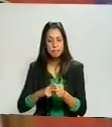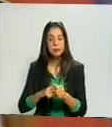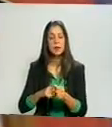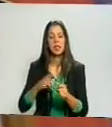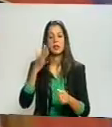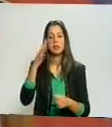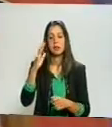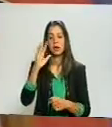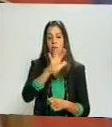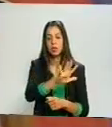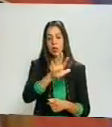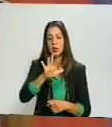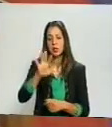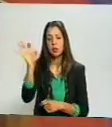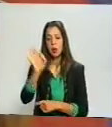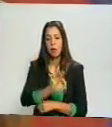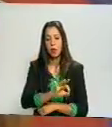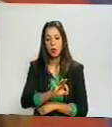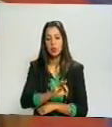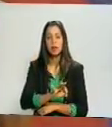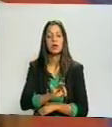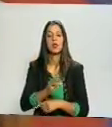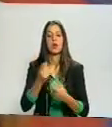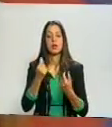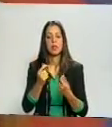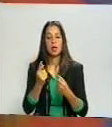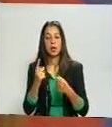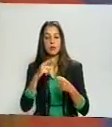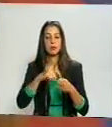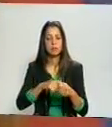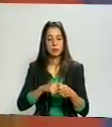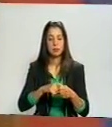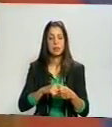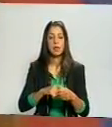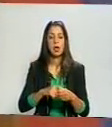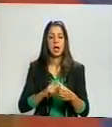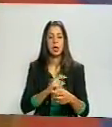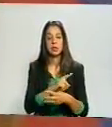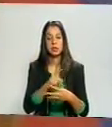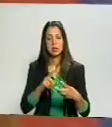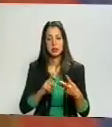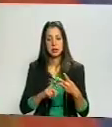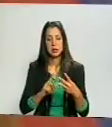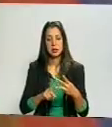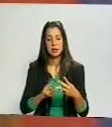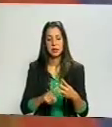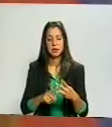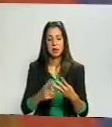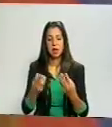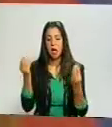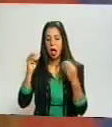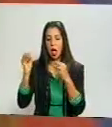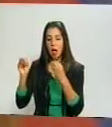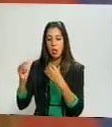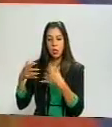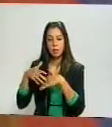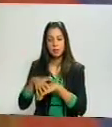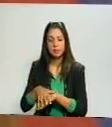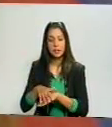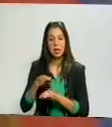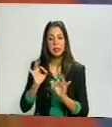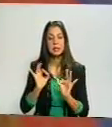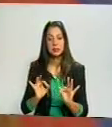del 55% del capital social. Y tercero, las alianzas estratégicas